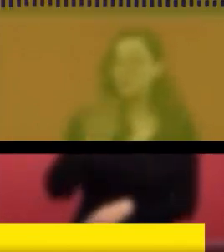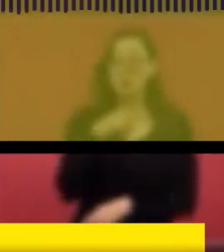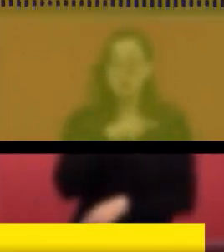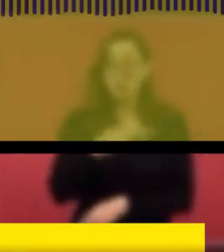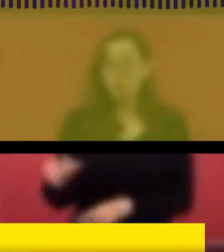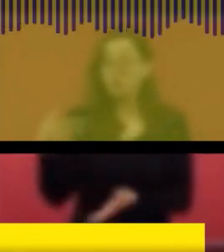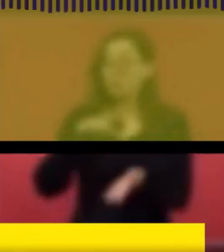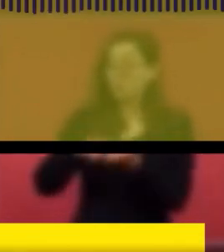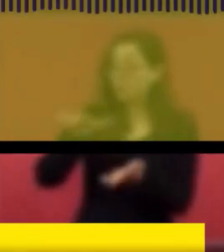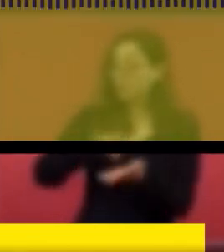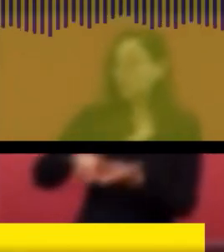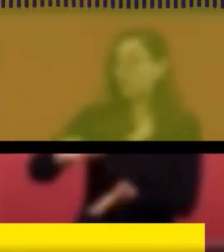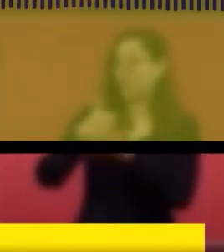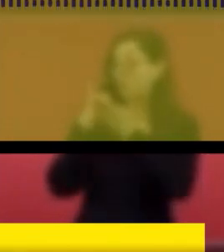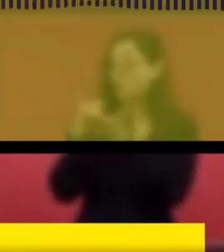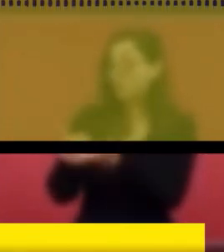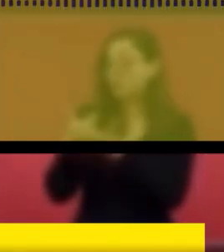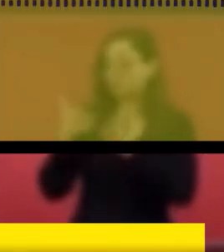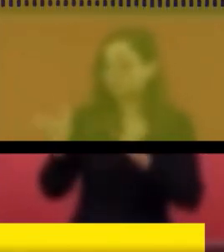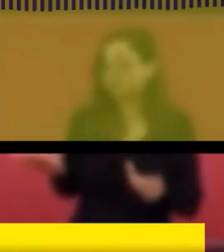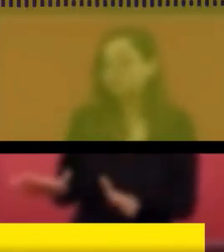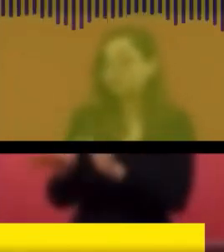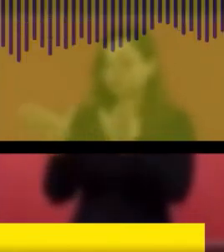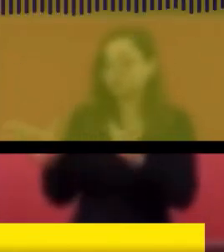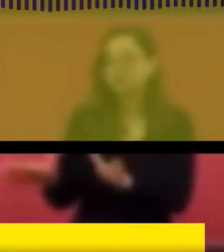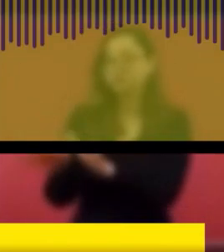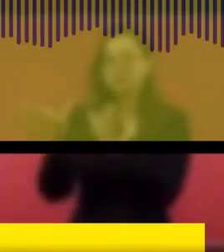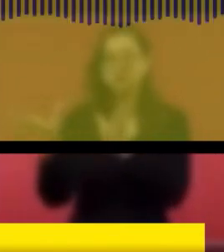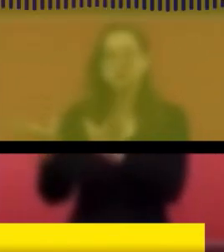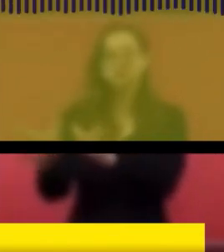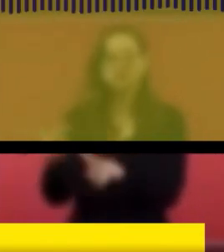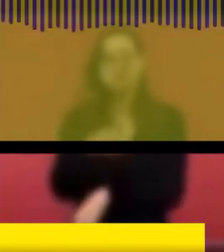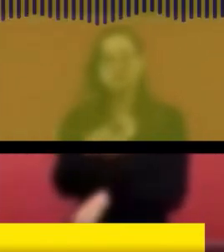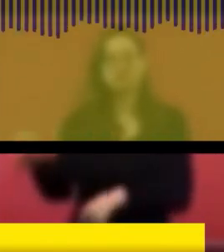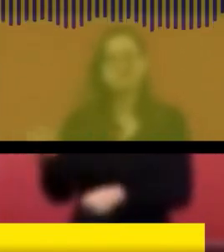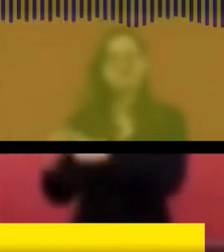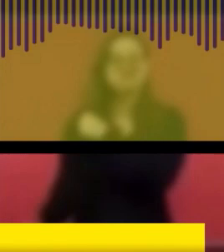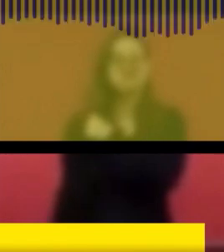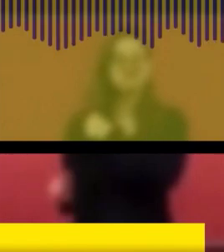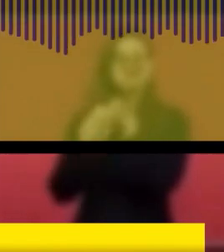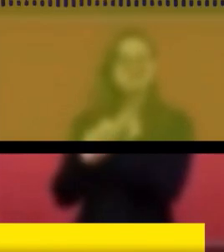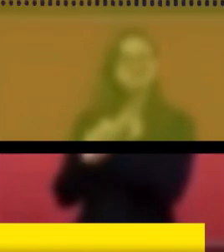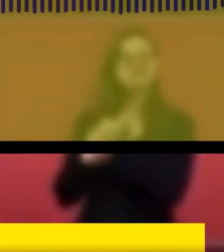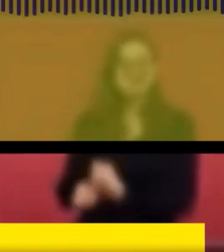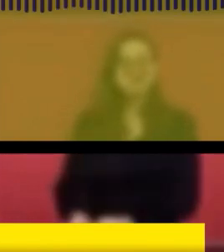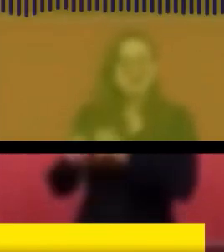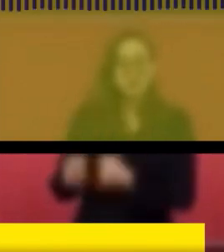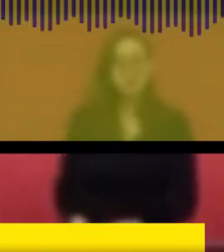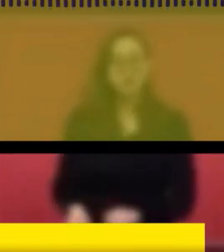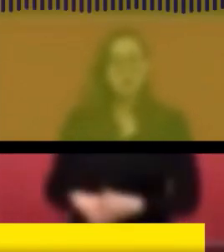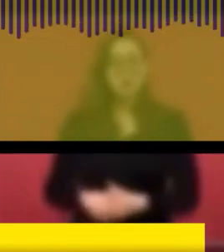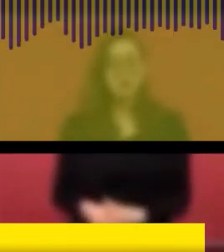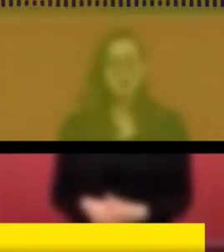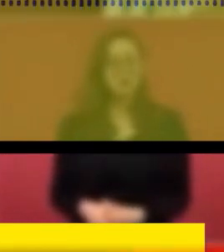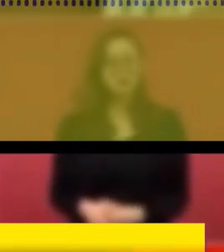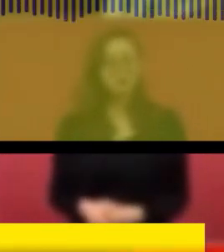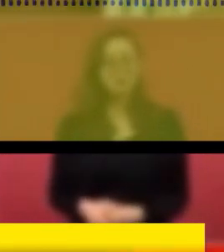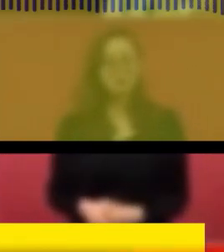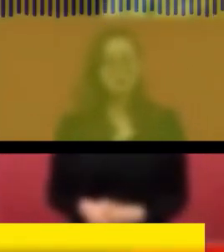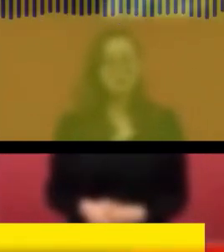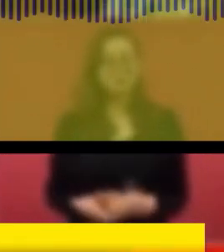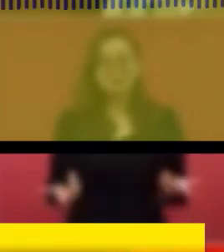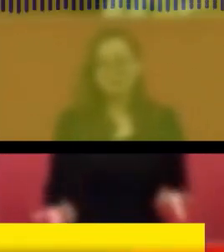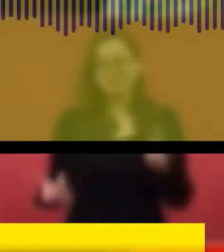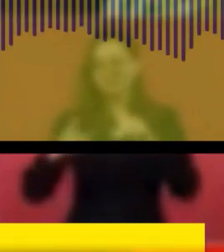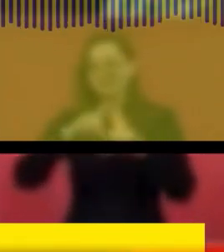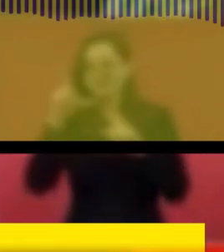escolares subsidiados, otorgar descuentos en medicamentos, también garantías estatales para préstamos a la industria de la construcción. Está haciendo una cantidad de cosas